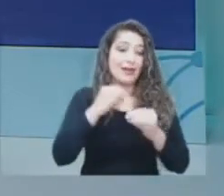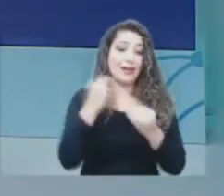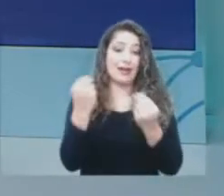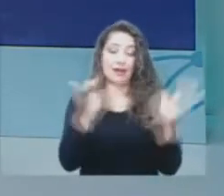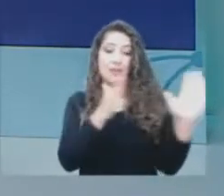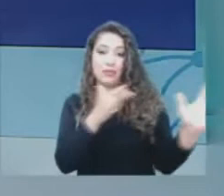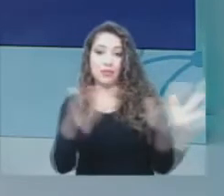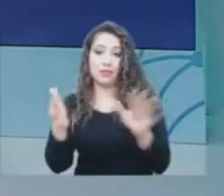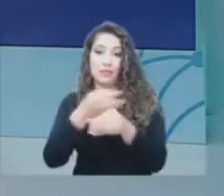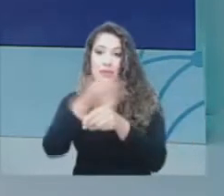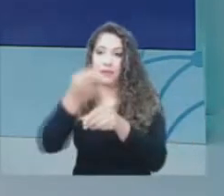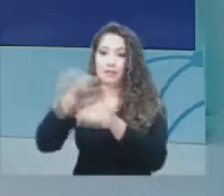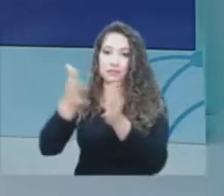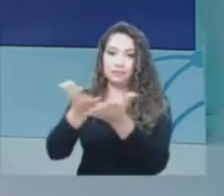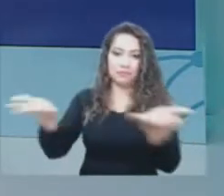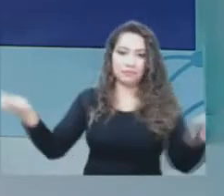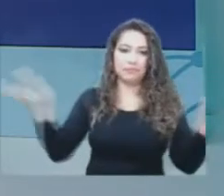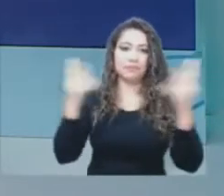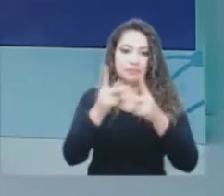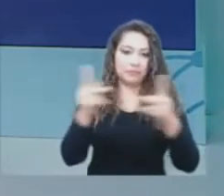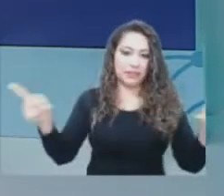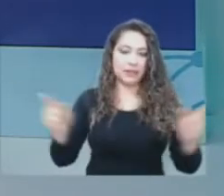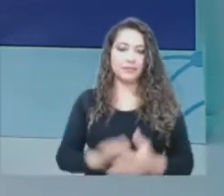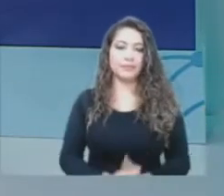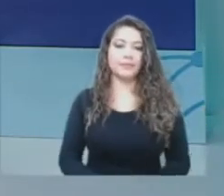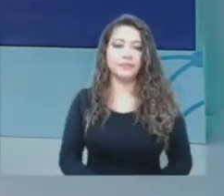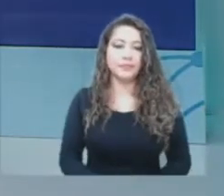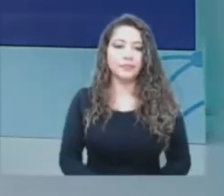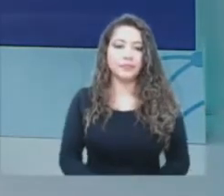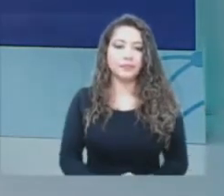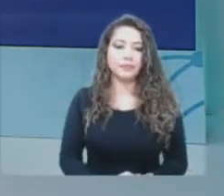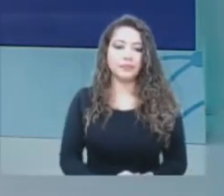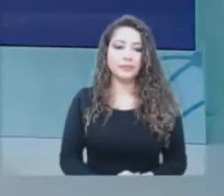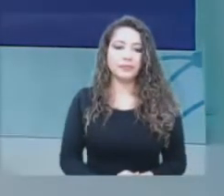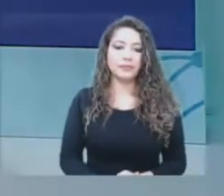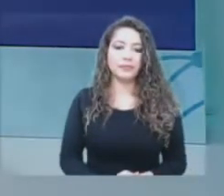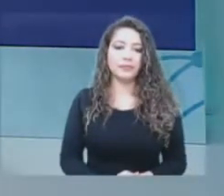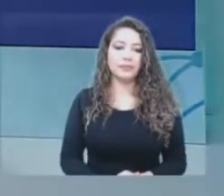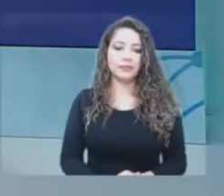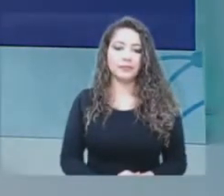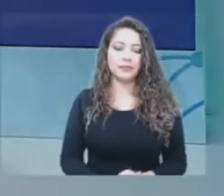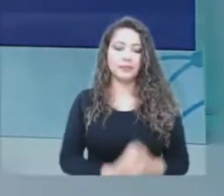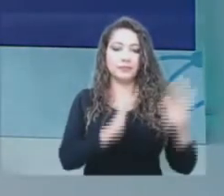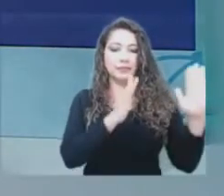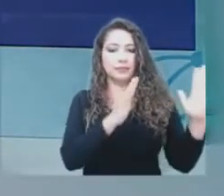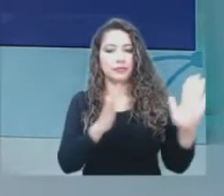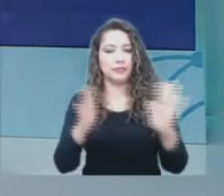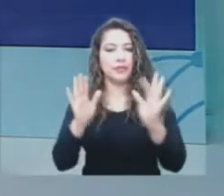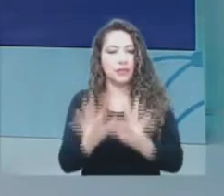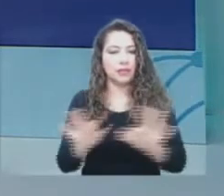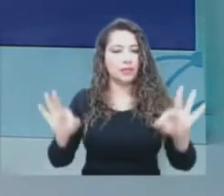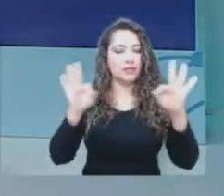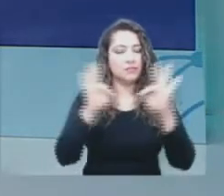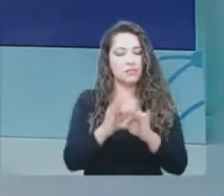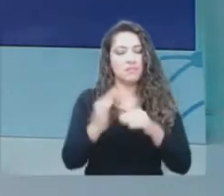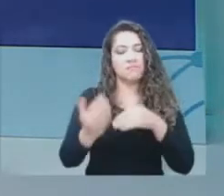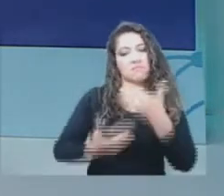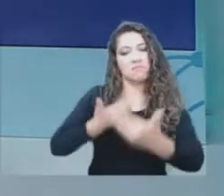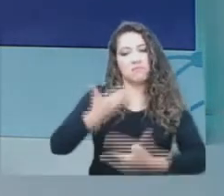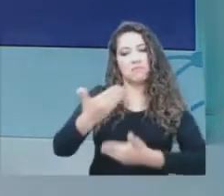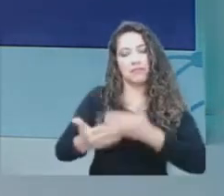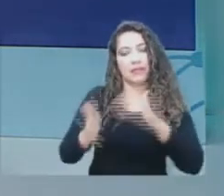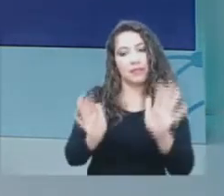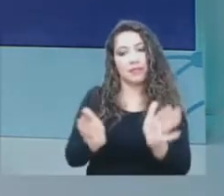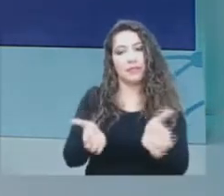población. Pero por otro lado, se trataba de mejorar la conectividad, en